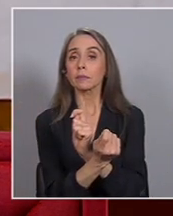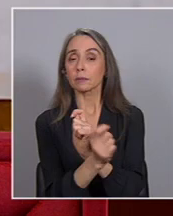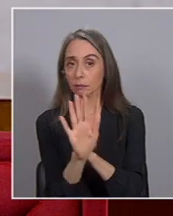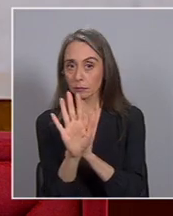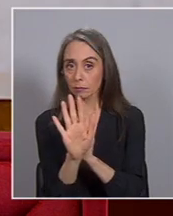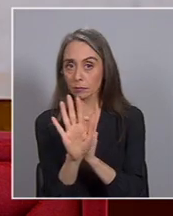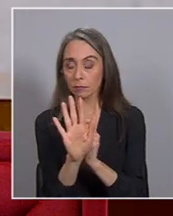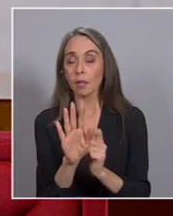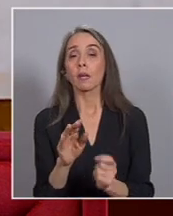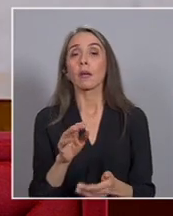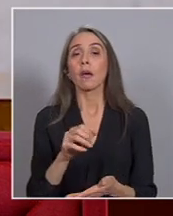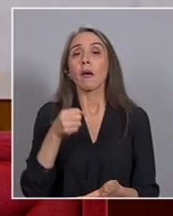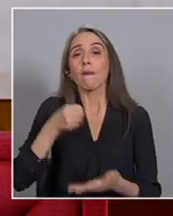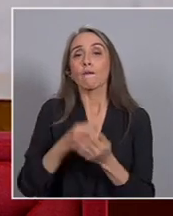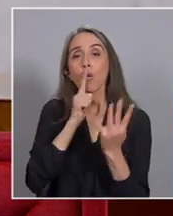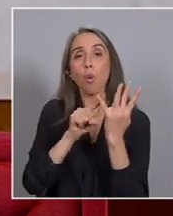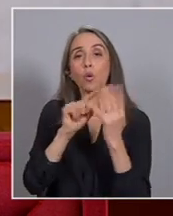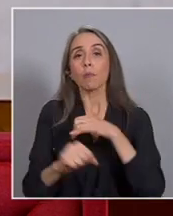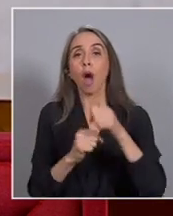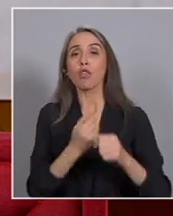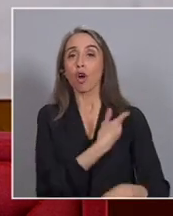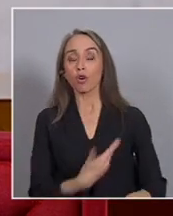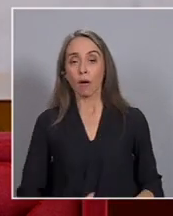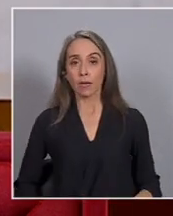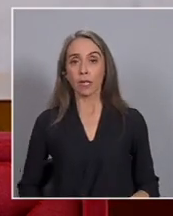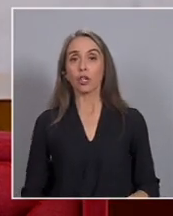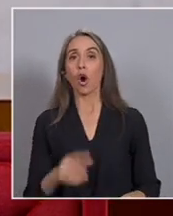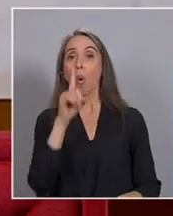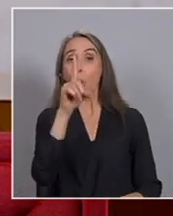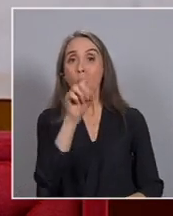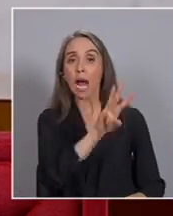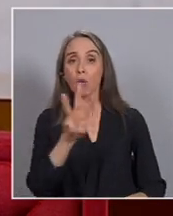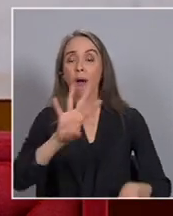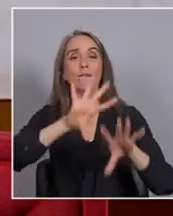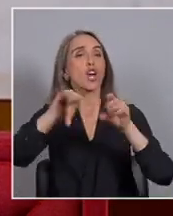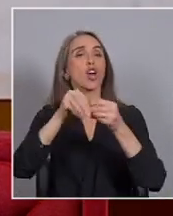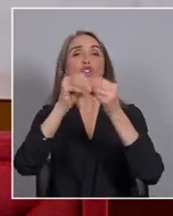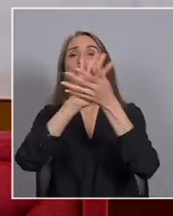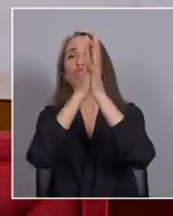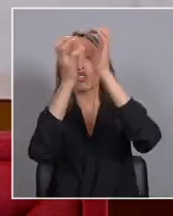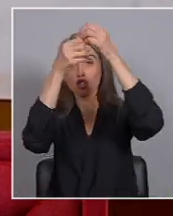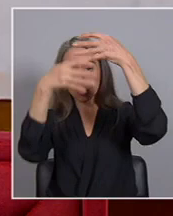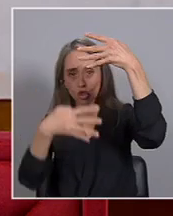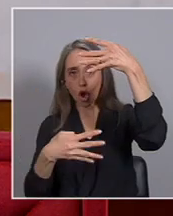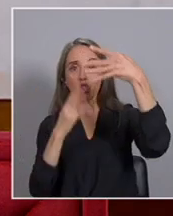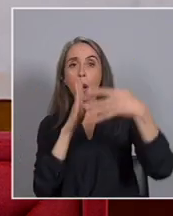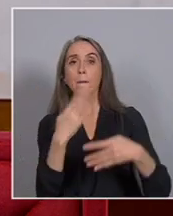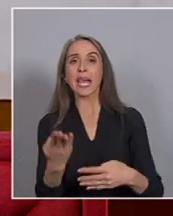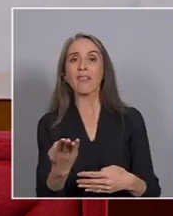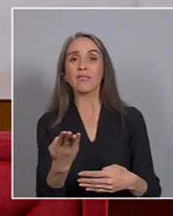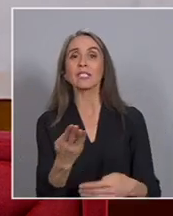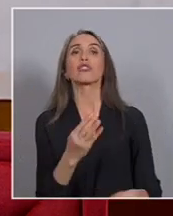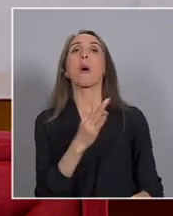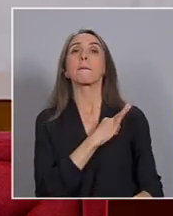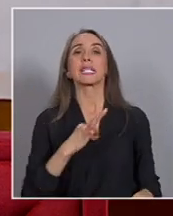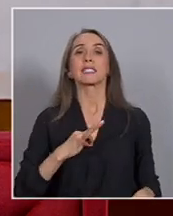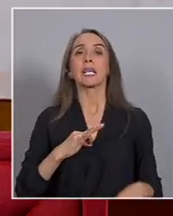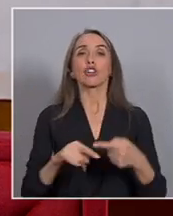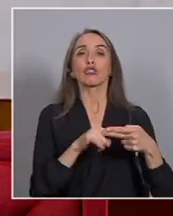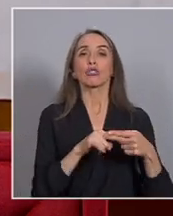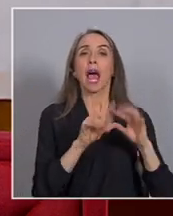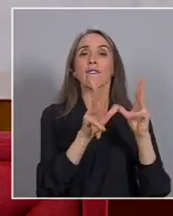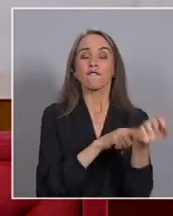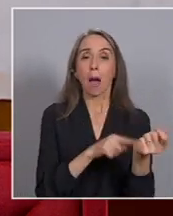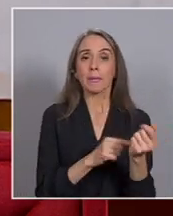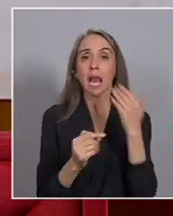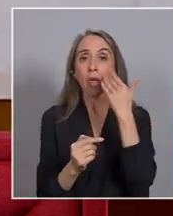para fines de nuestro gobierno, que es la integración en una sola página de todos los beneficios sociales que entrega el Ministerio de Desarrollo Social y Familia, y así